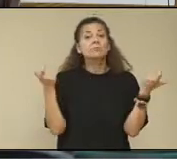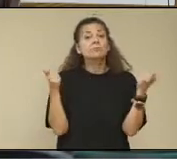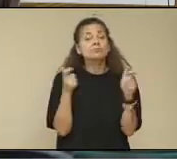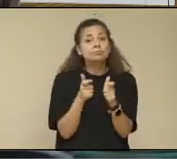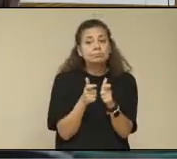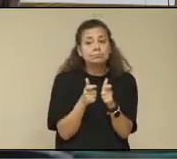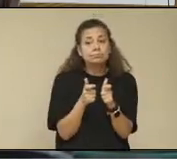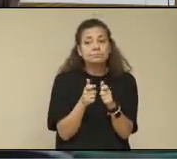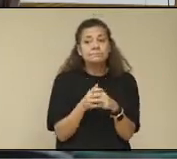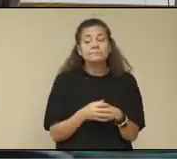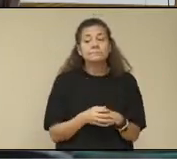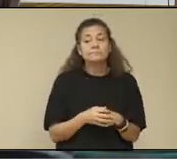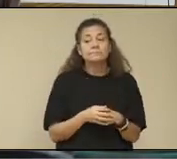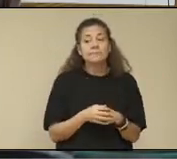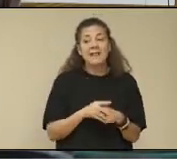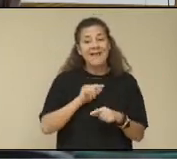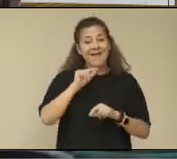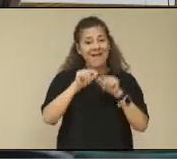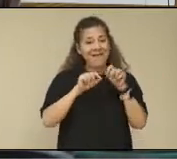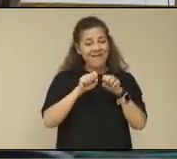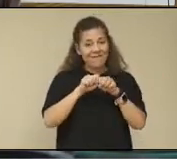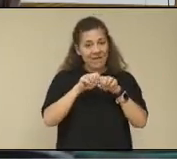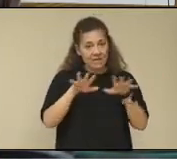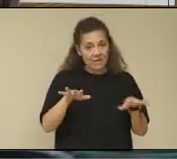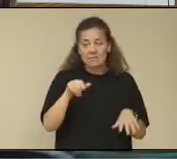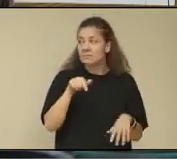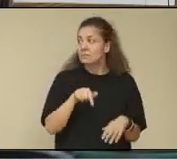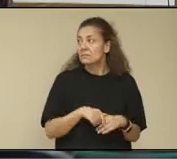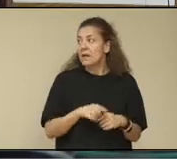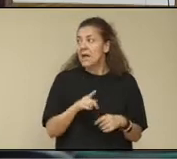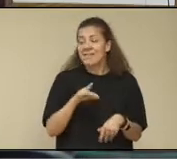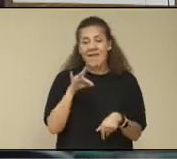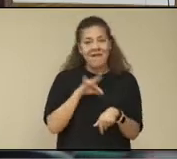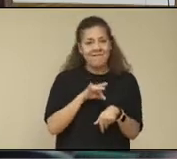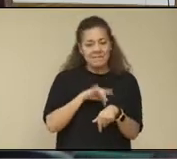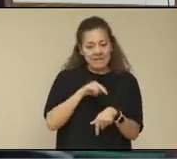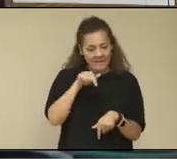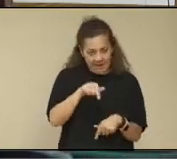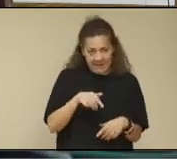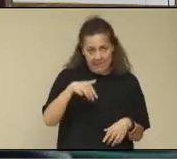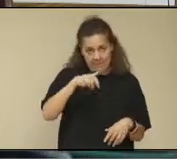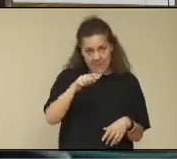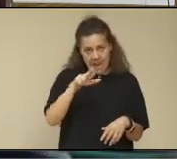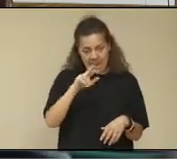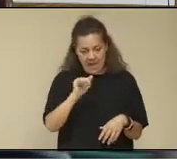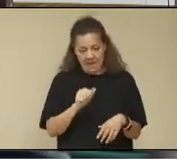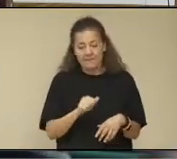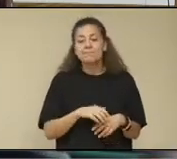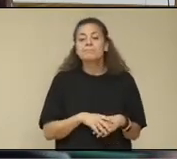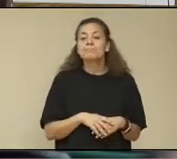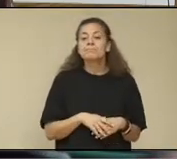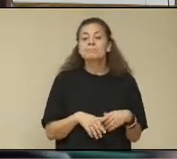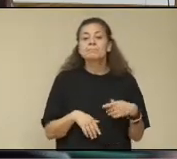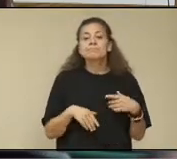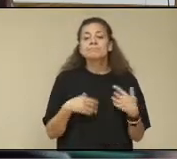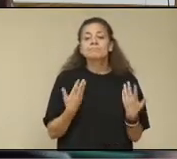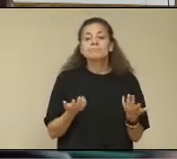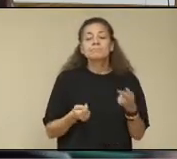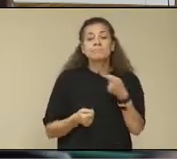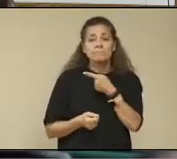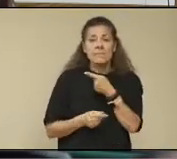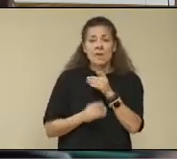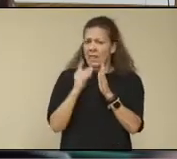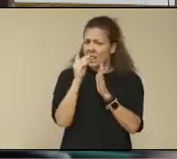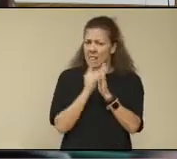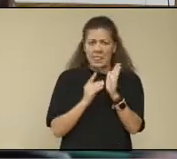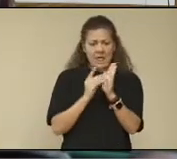efecto infeccioso y patológico de la malaria. Esto son datos